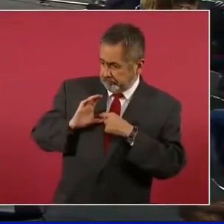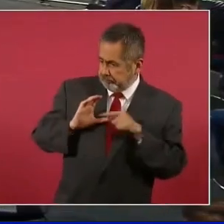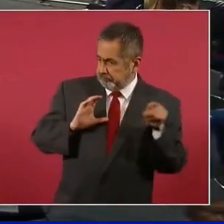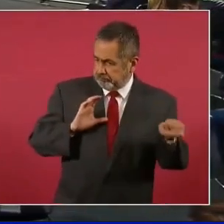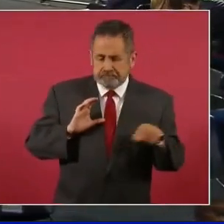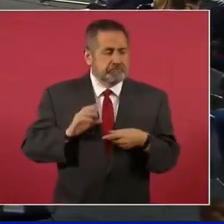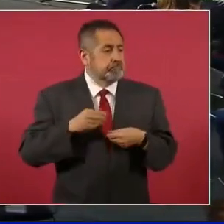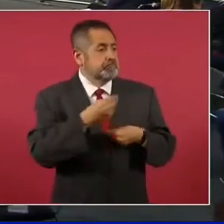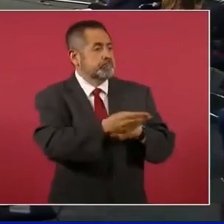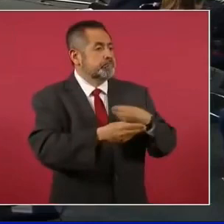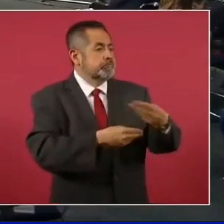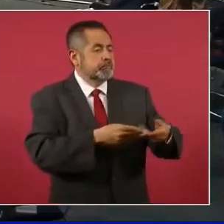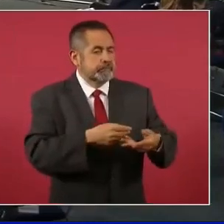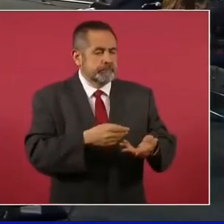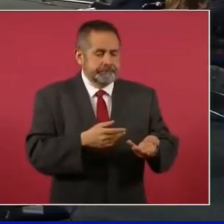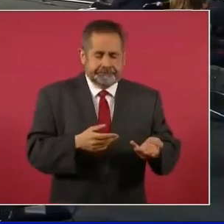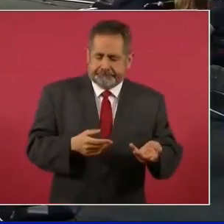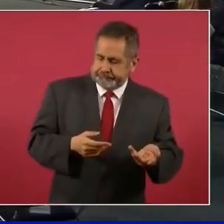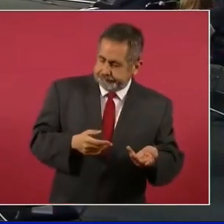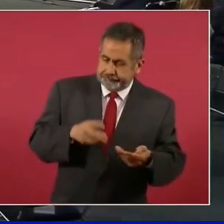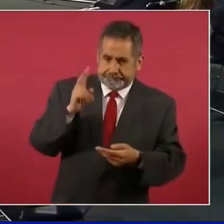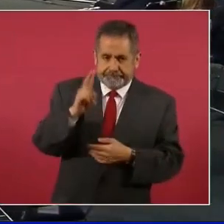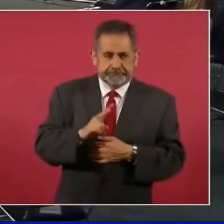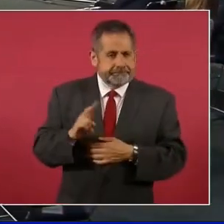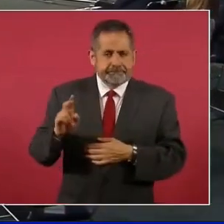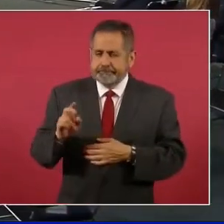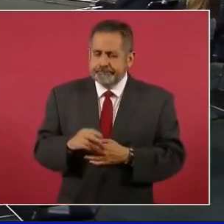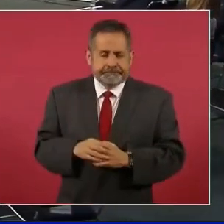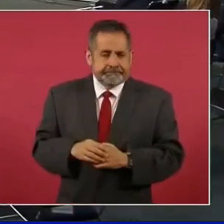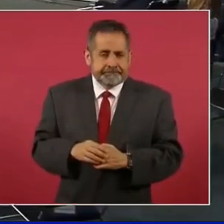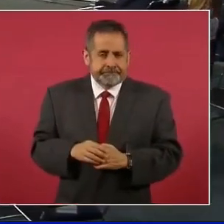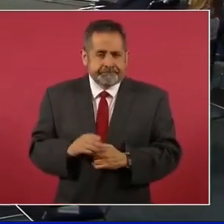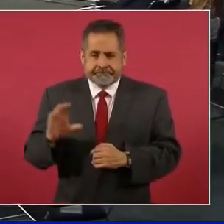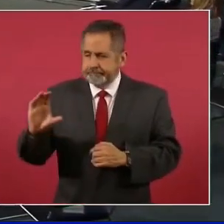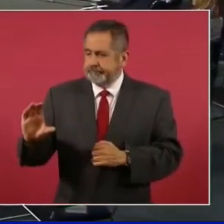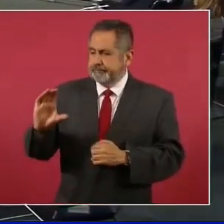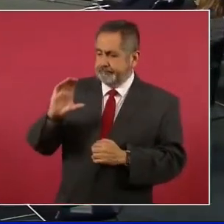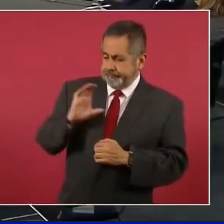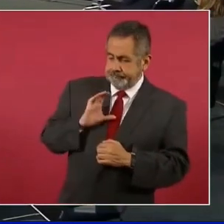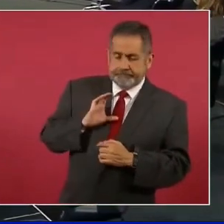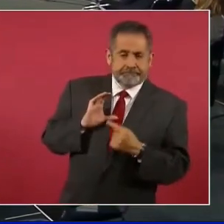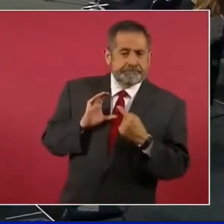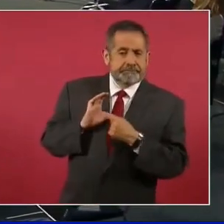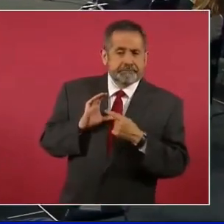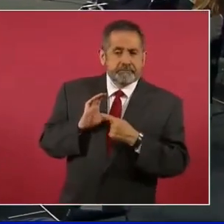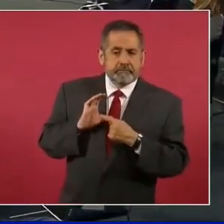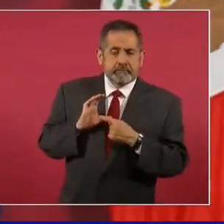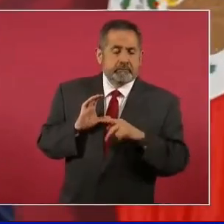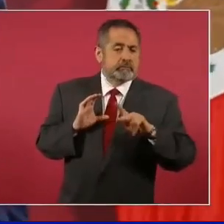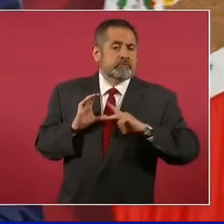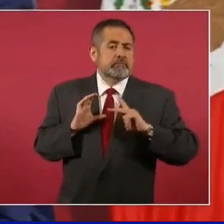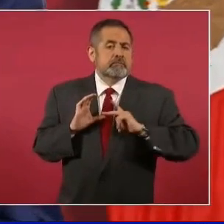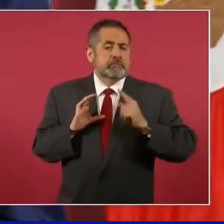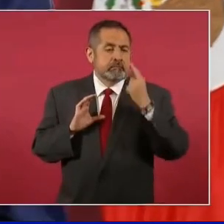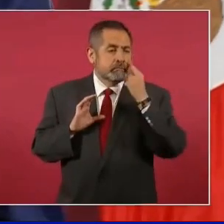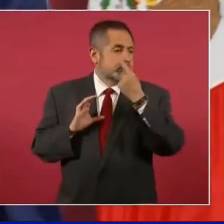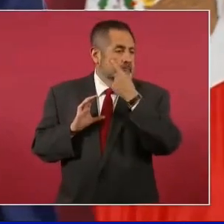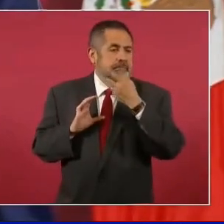Lo cierto es que ese dinero lo manejaban en forma